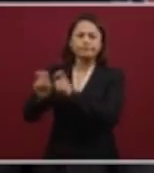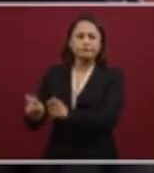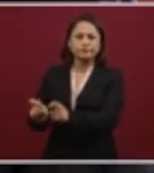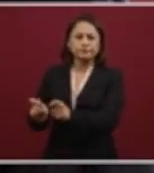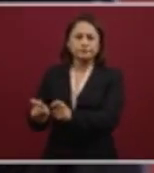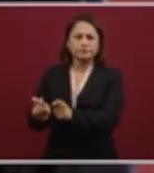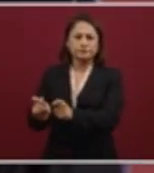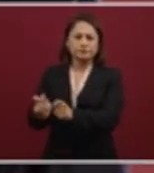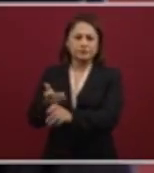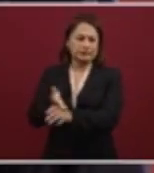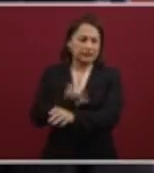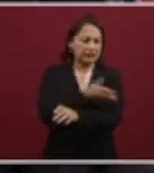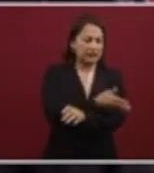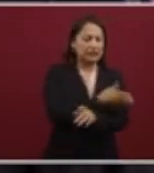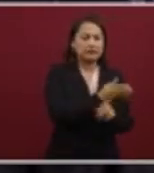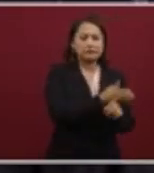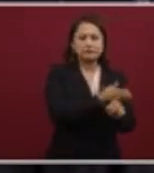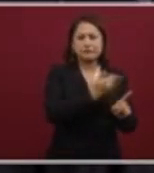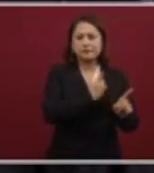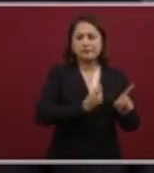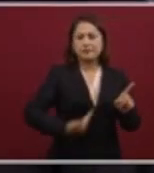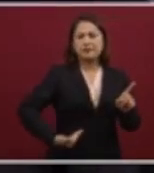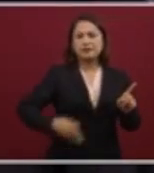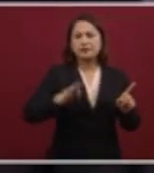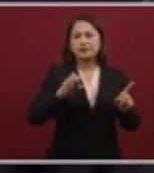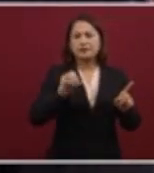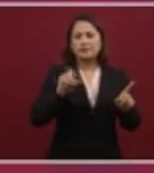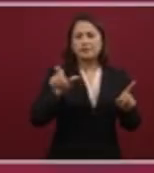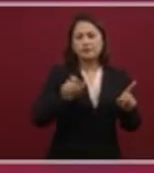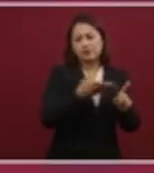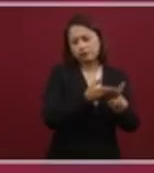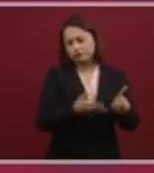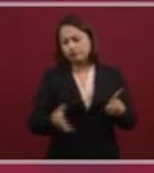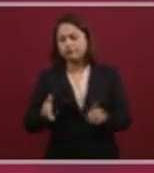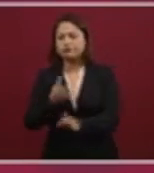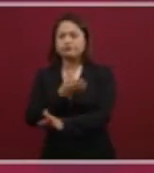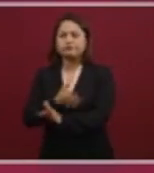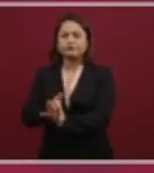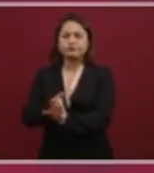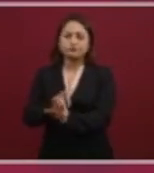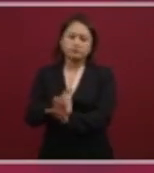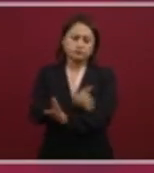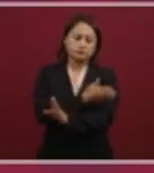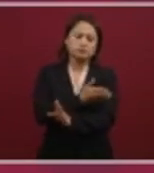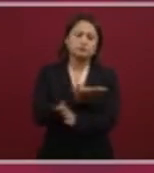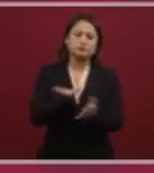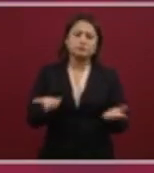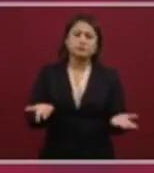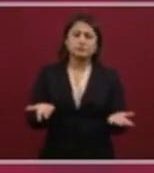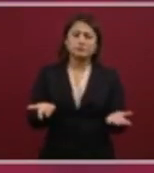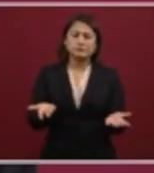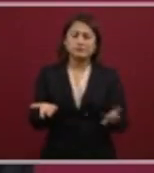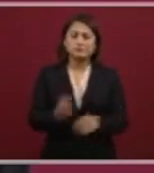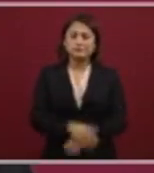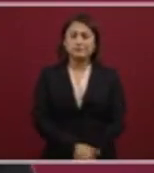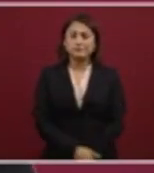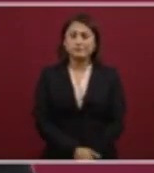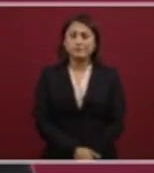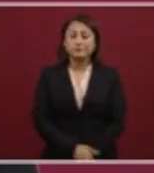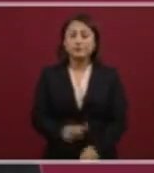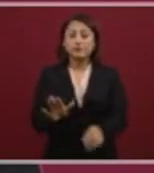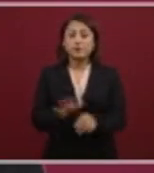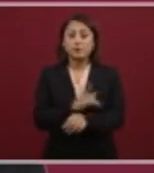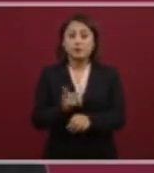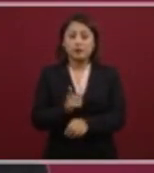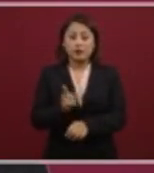de Fox a la fecha. Bueno, de Fox al gobierno pasado, que nosotros no hemos